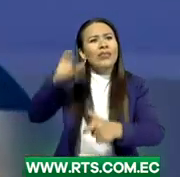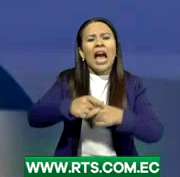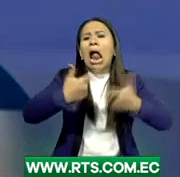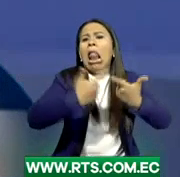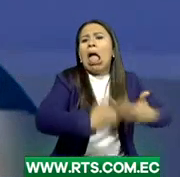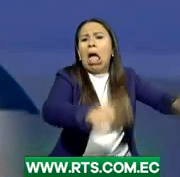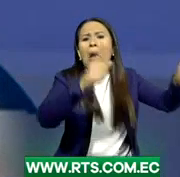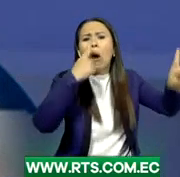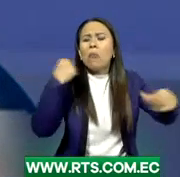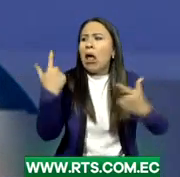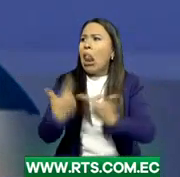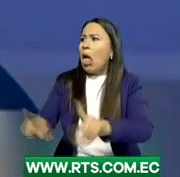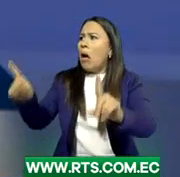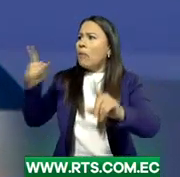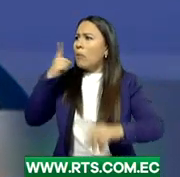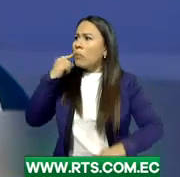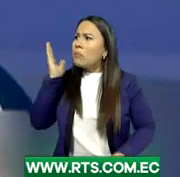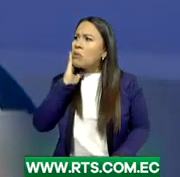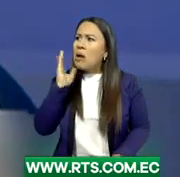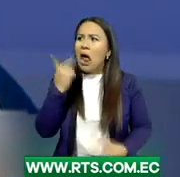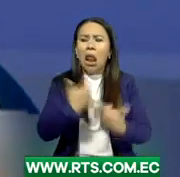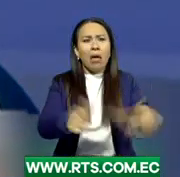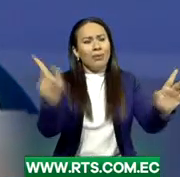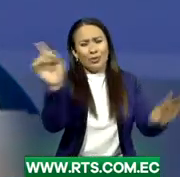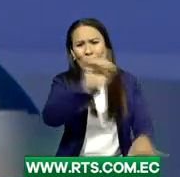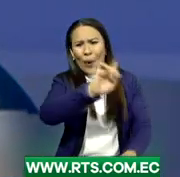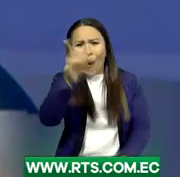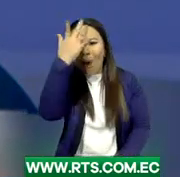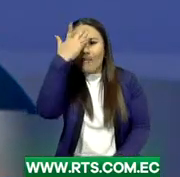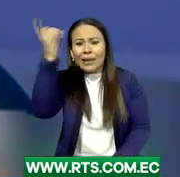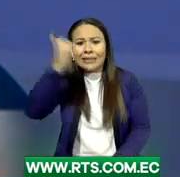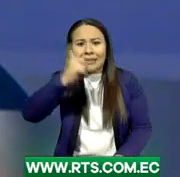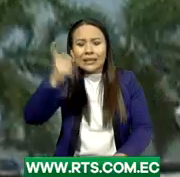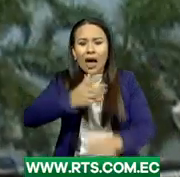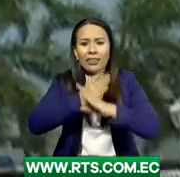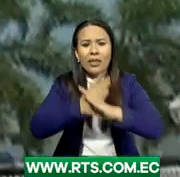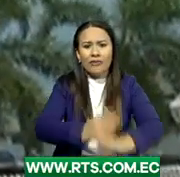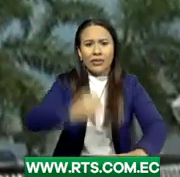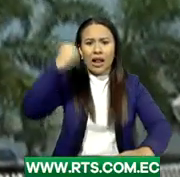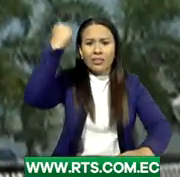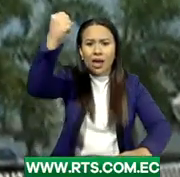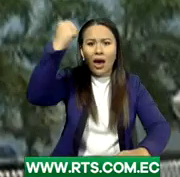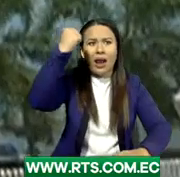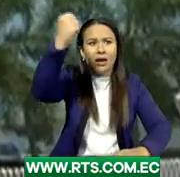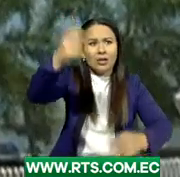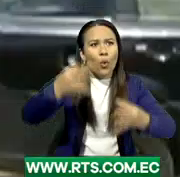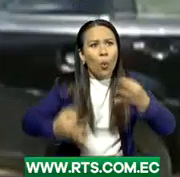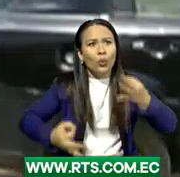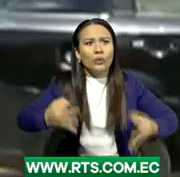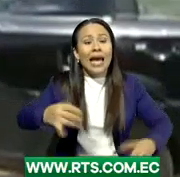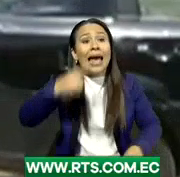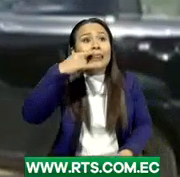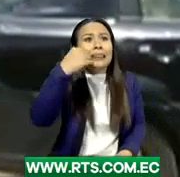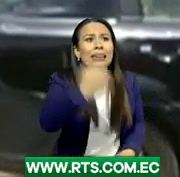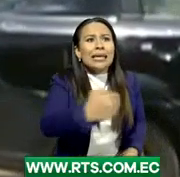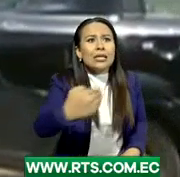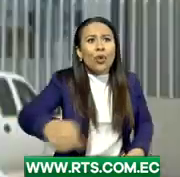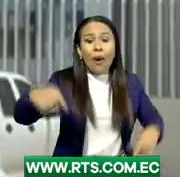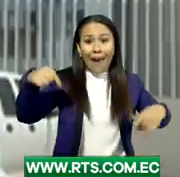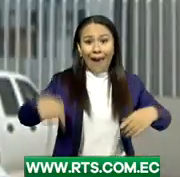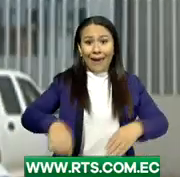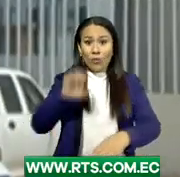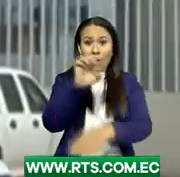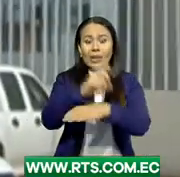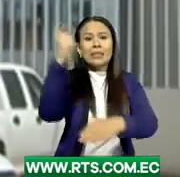justicia no están cumpliendo con su rol de dar justicia para todos los ciudadanos de este estado lamentable y justamente nosotros a través de